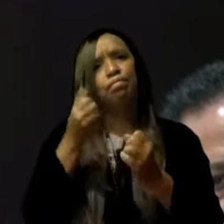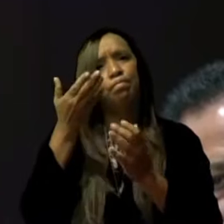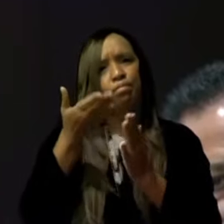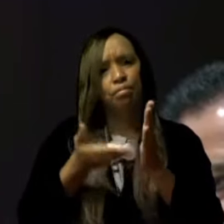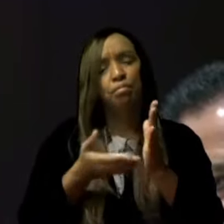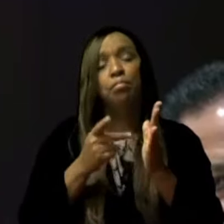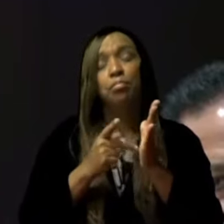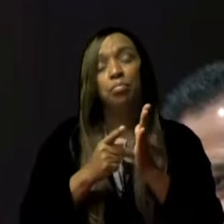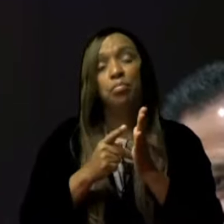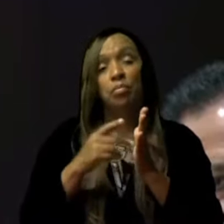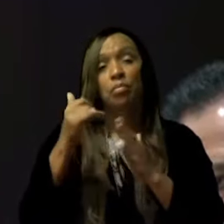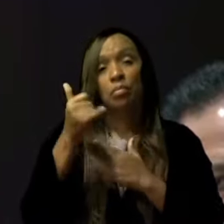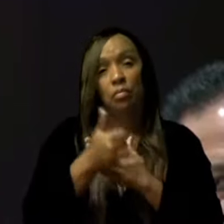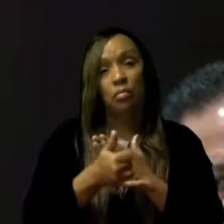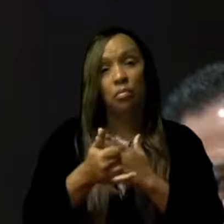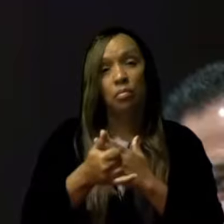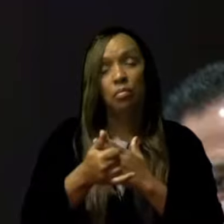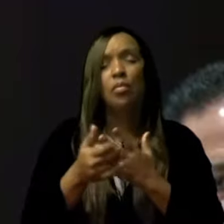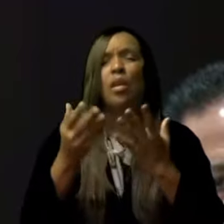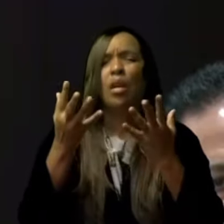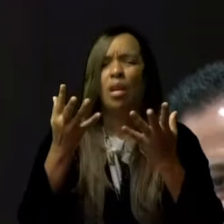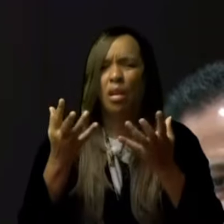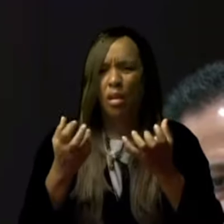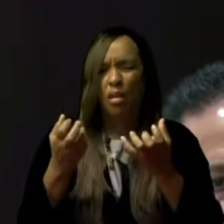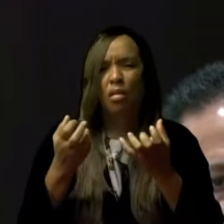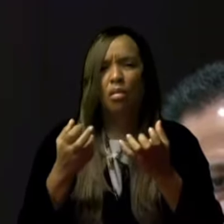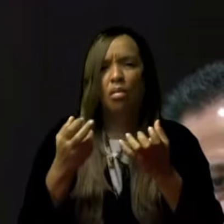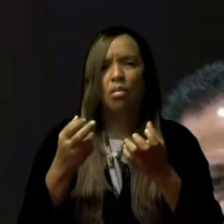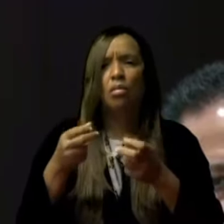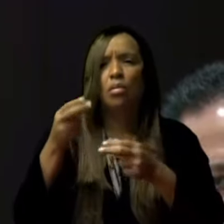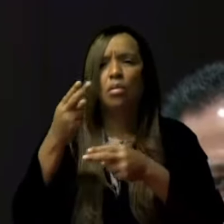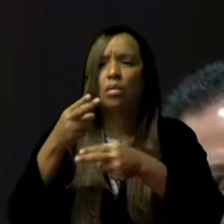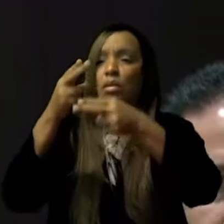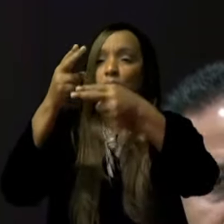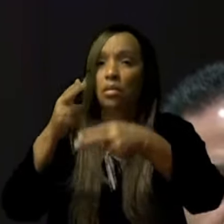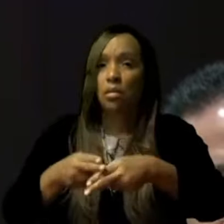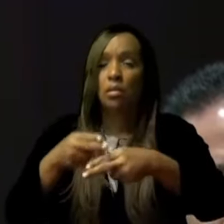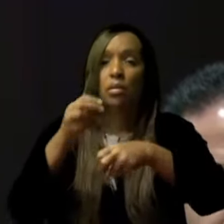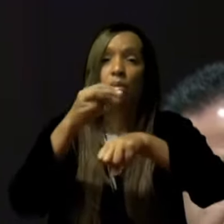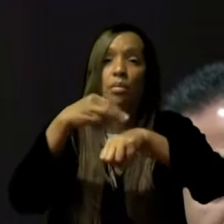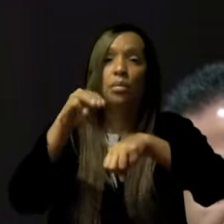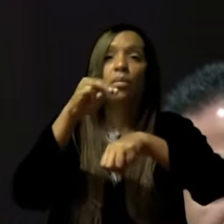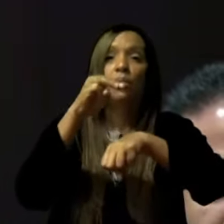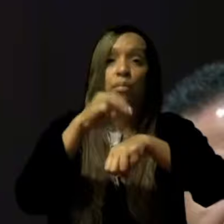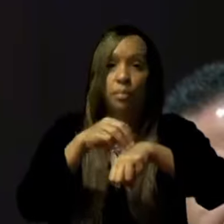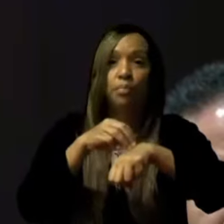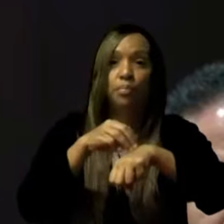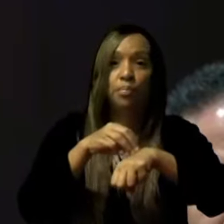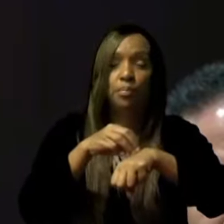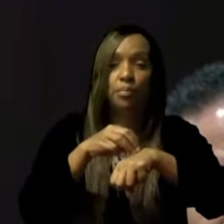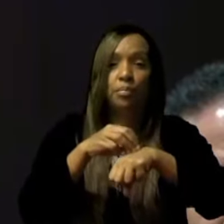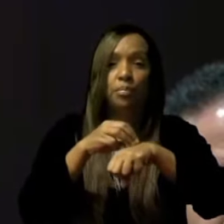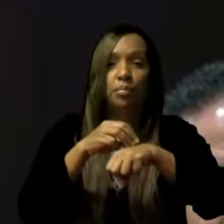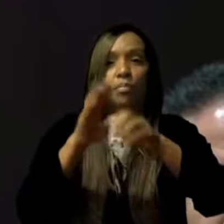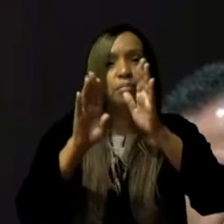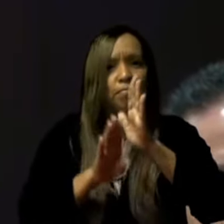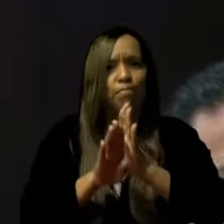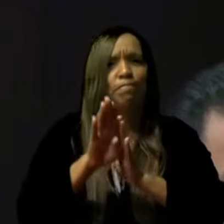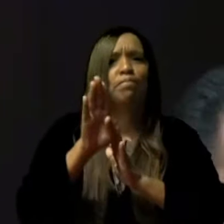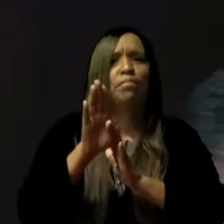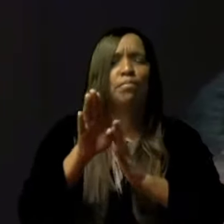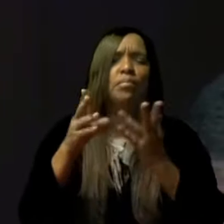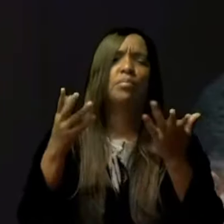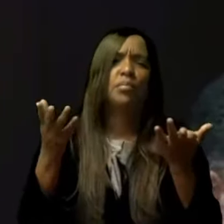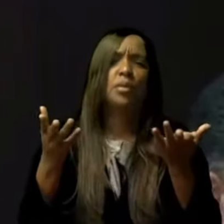que tiene, y contamos con el voto favorable de todos ustedes. Este es mi último proyecto, y vuelvo y le doy las gracias a todos que siempre